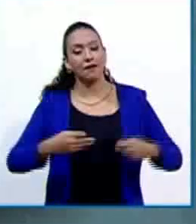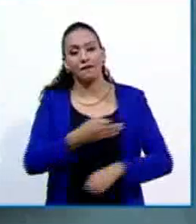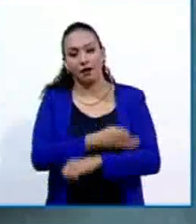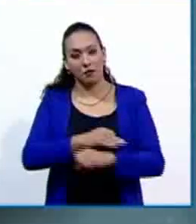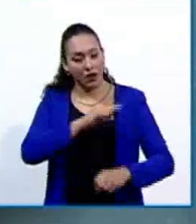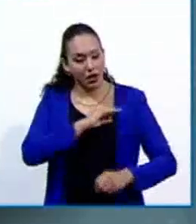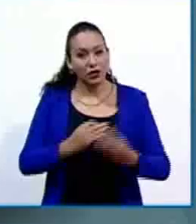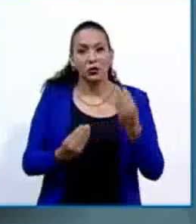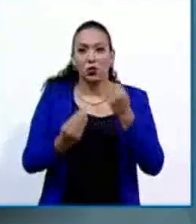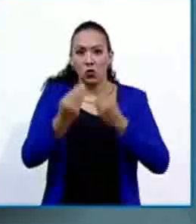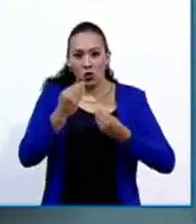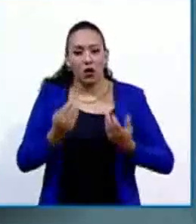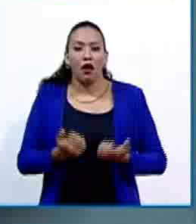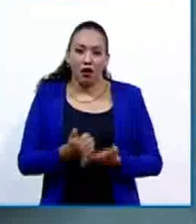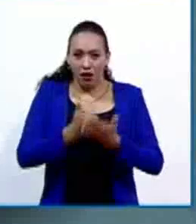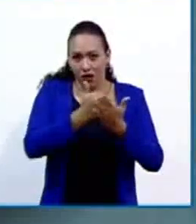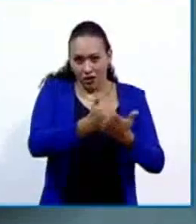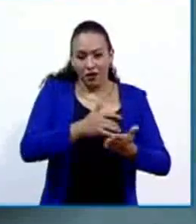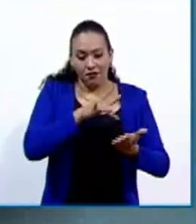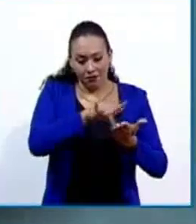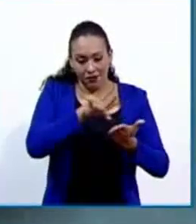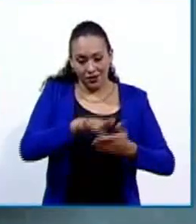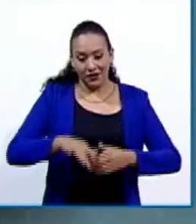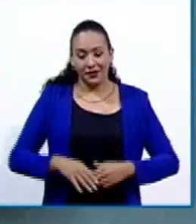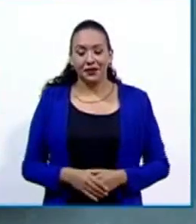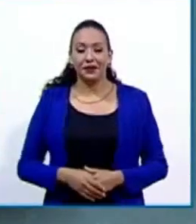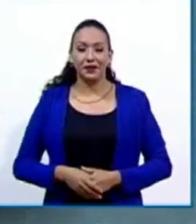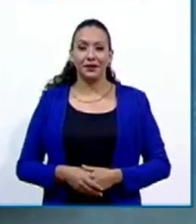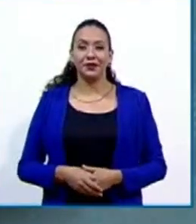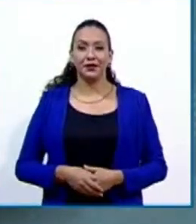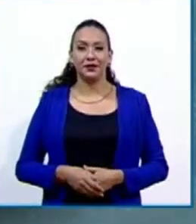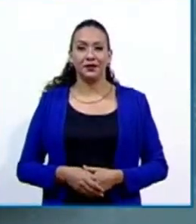Para el canal del Poder Judicial de la Federación, Jesús Daza.